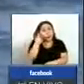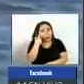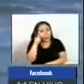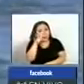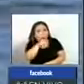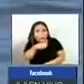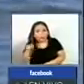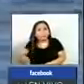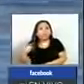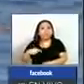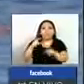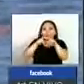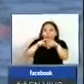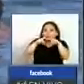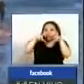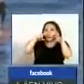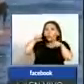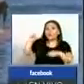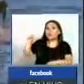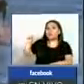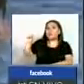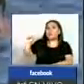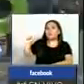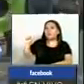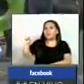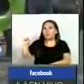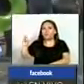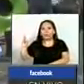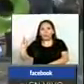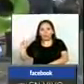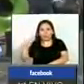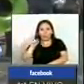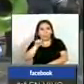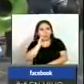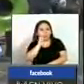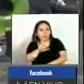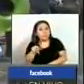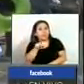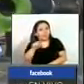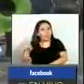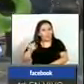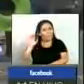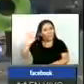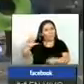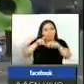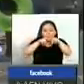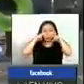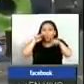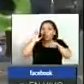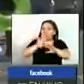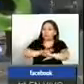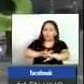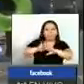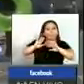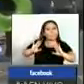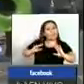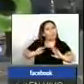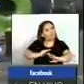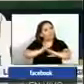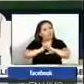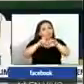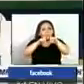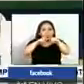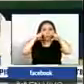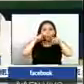usen el lazo buco nombre que se le da en la isla al cubrebocas porque según el epidemiólogo es la única vacuna que existe hasta